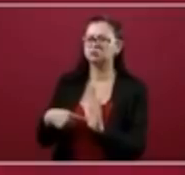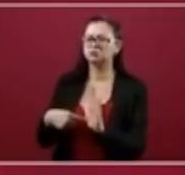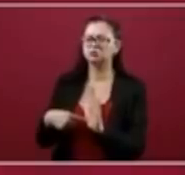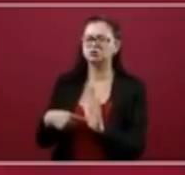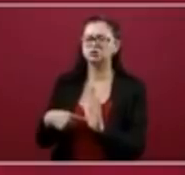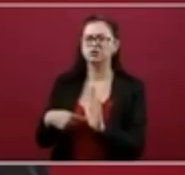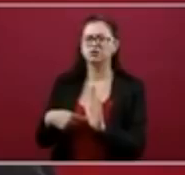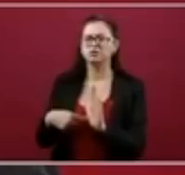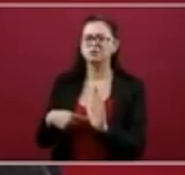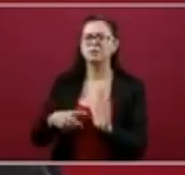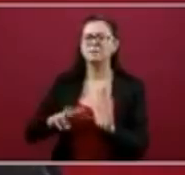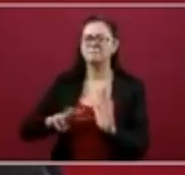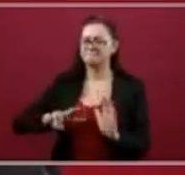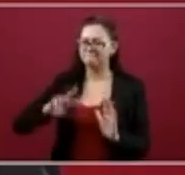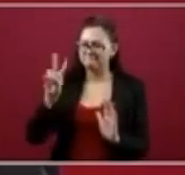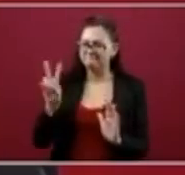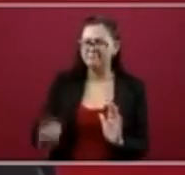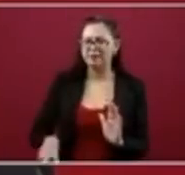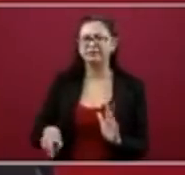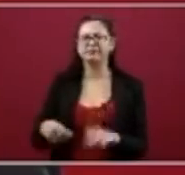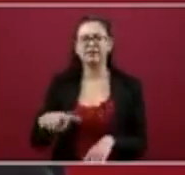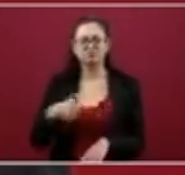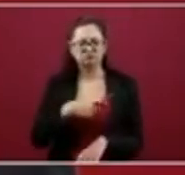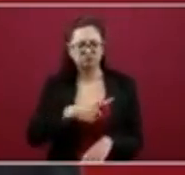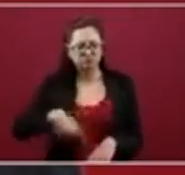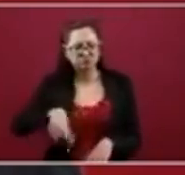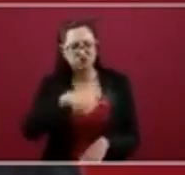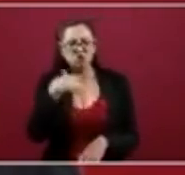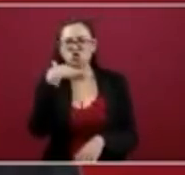cómo, combatiendo la corrupción,